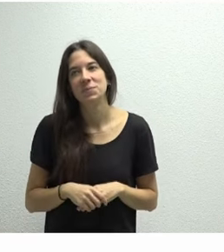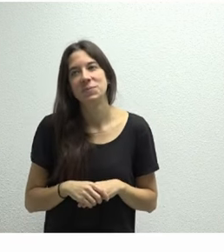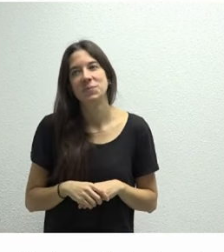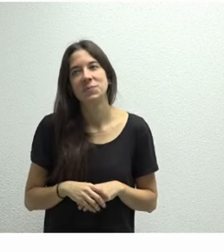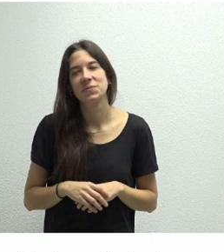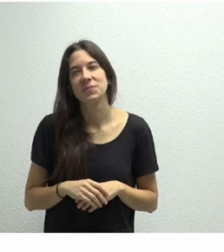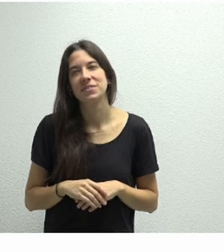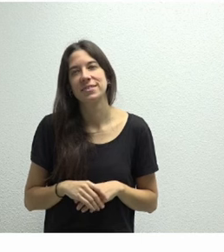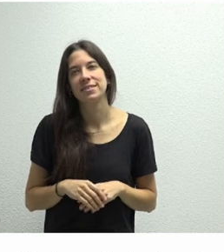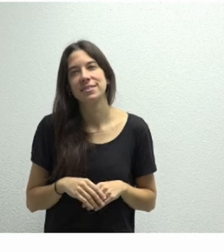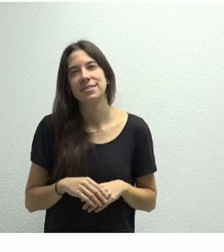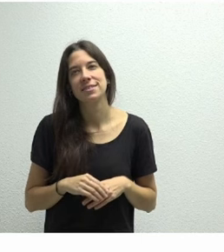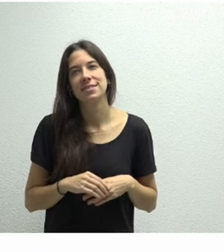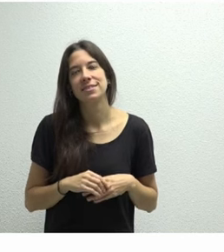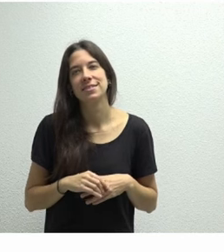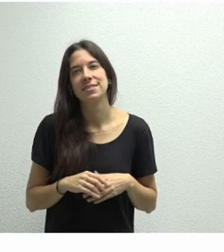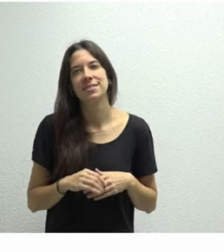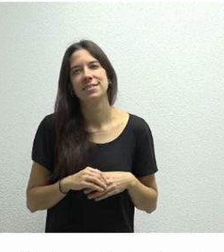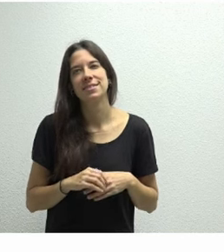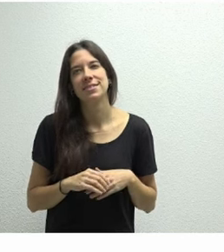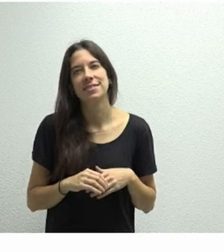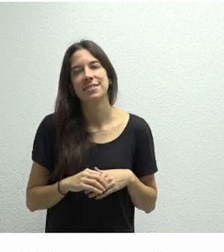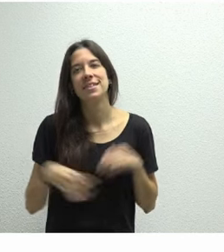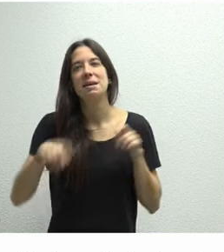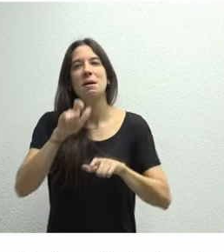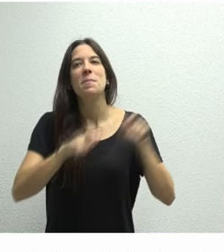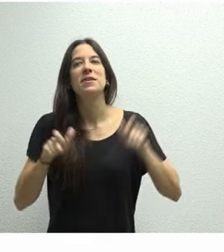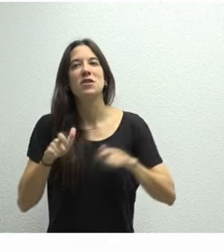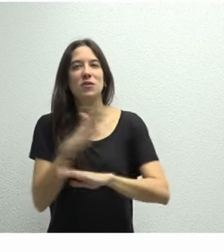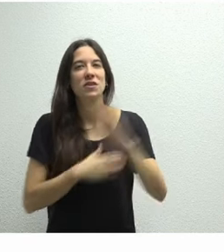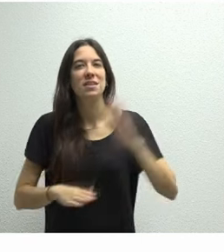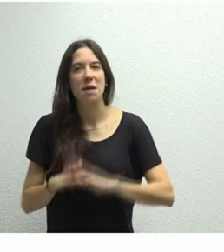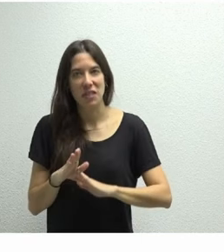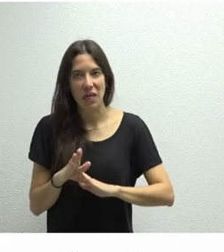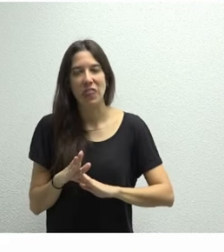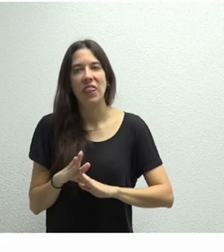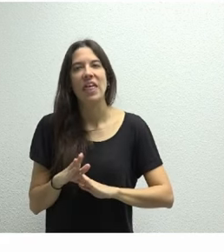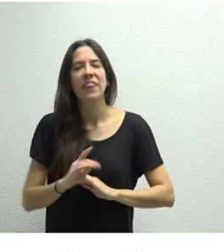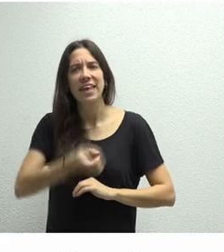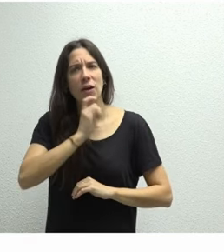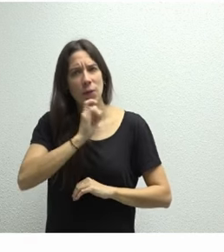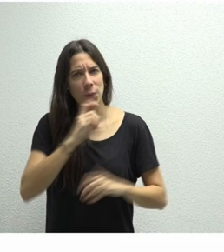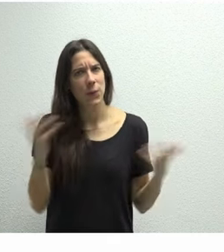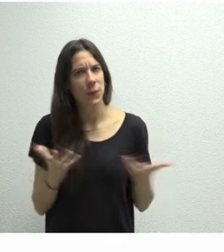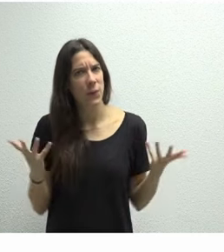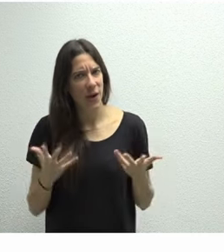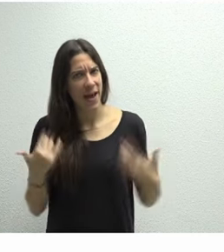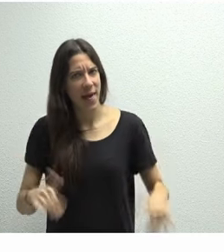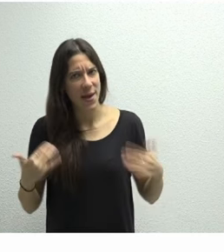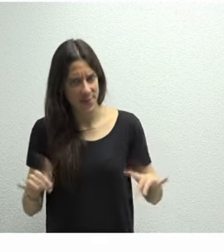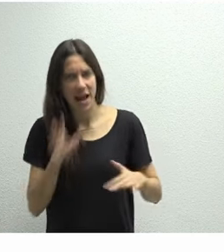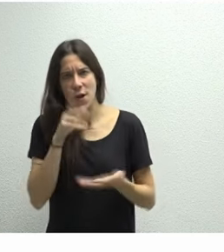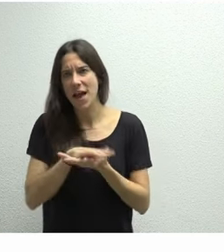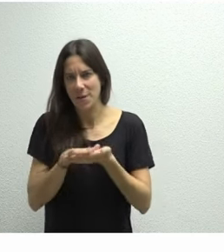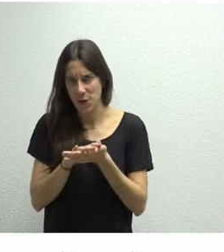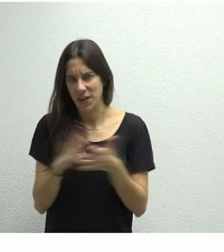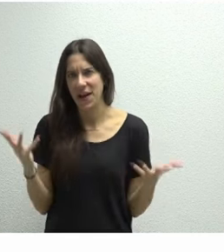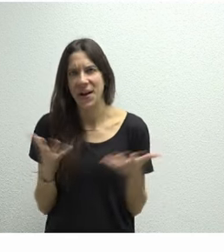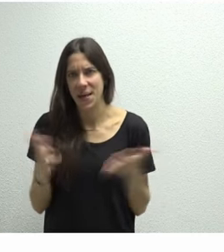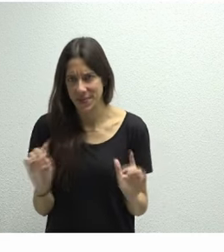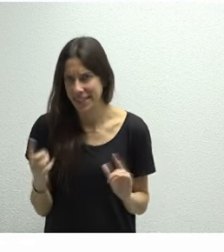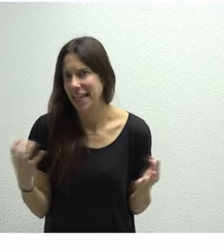ah darle salida a las personas con discapacidad de mayor complejidad y ahora voy a la mayor complejidad a